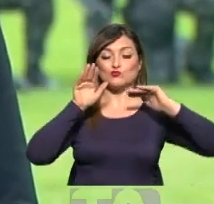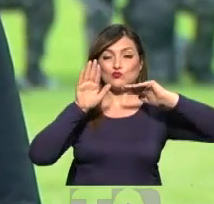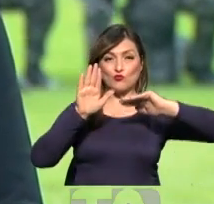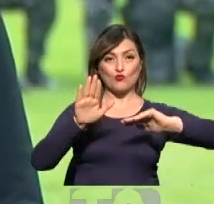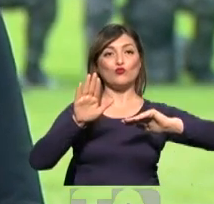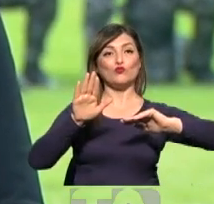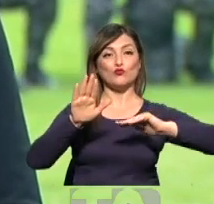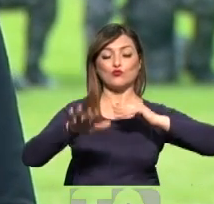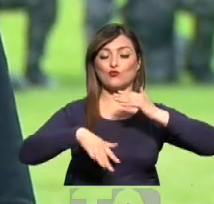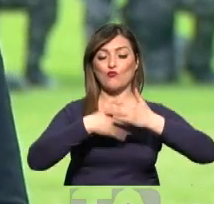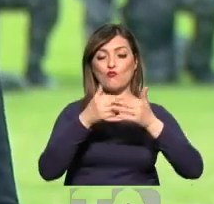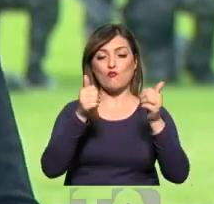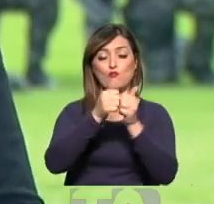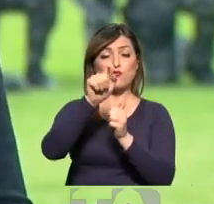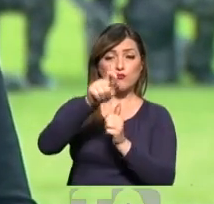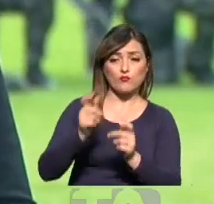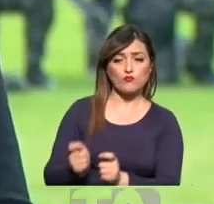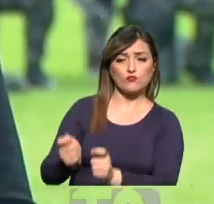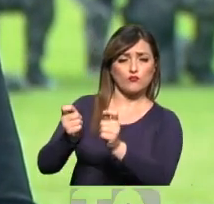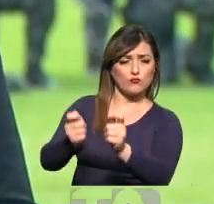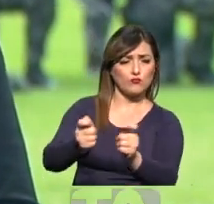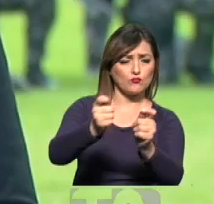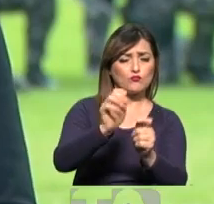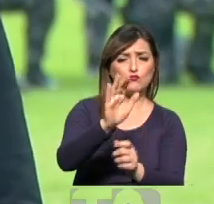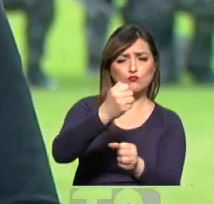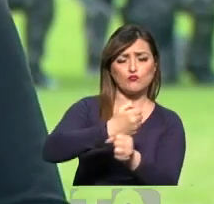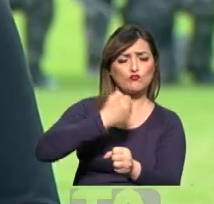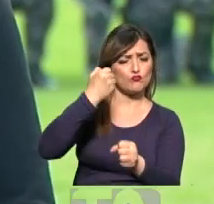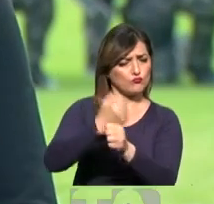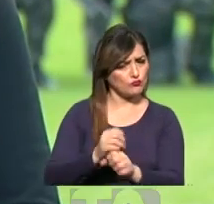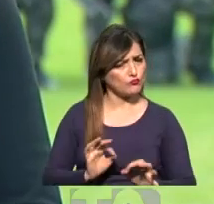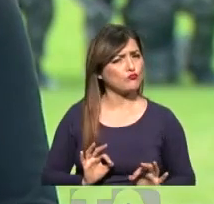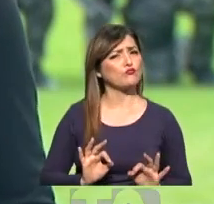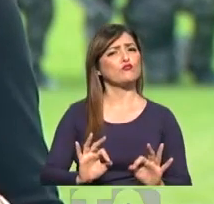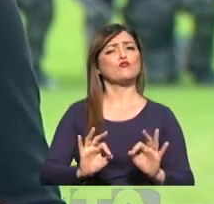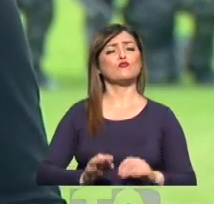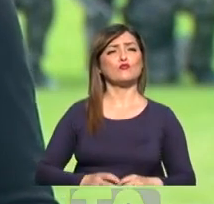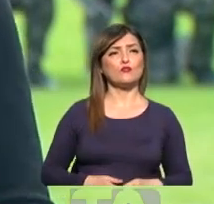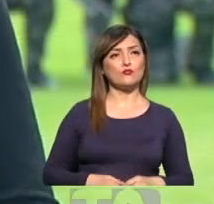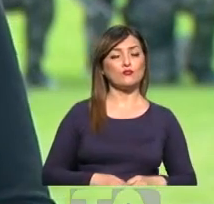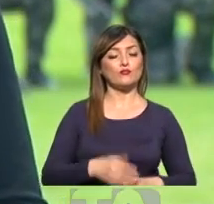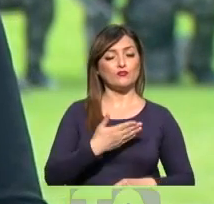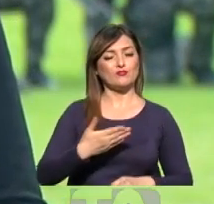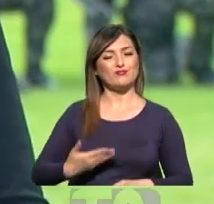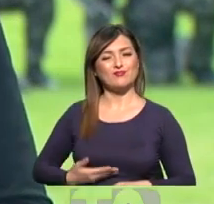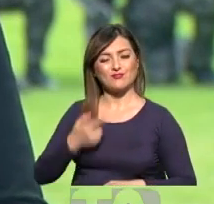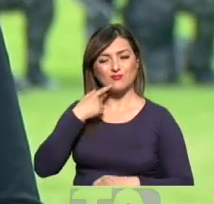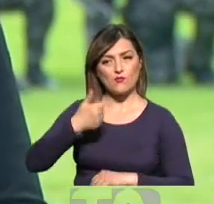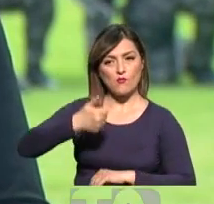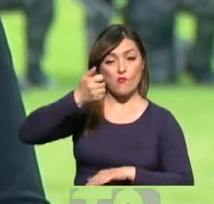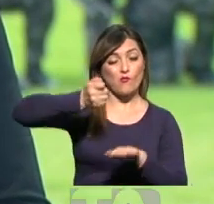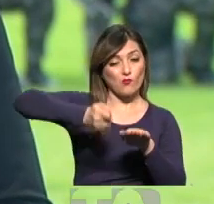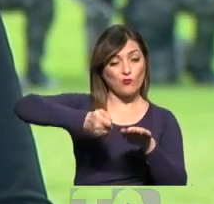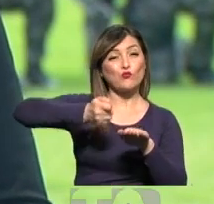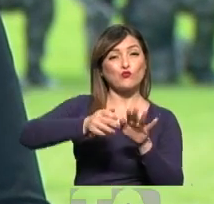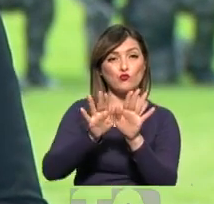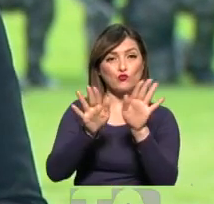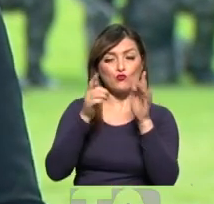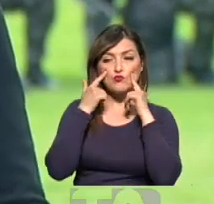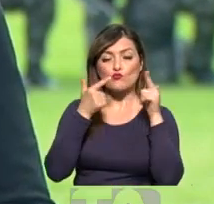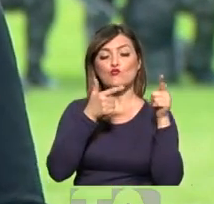en entregar todos los equipos necesarios para que desempeñen sus funciones, y finalmente aseguró que la Procuraduría General